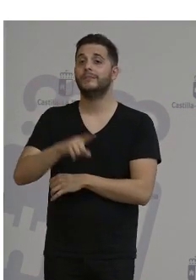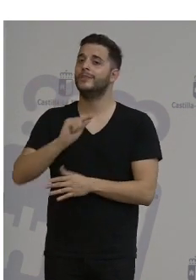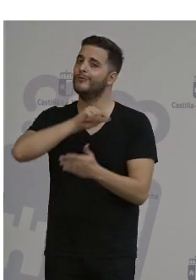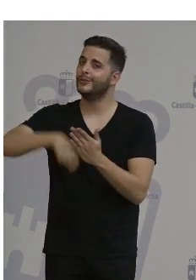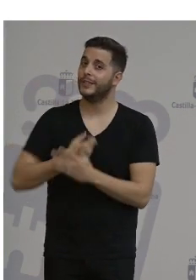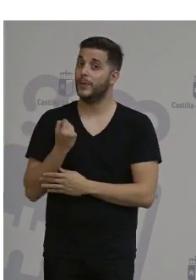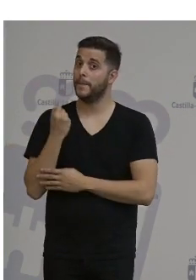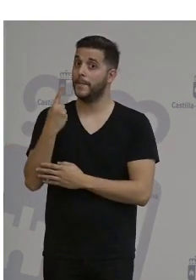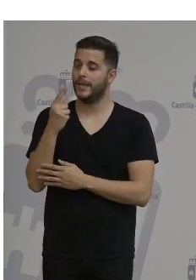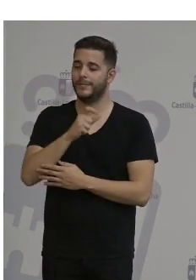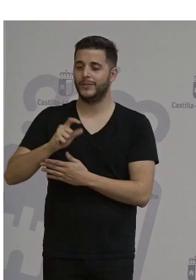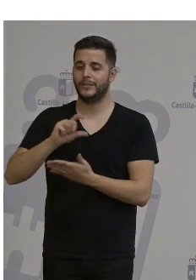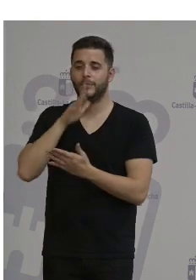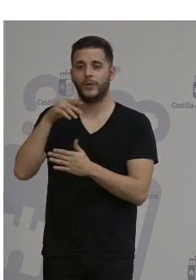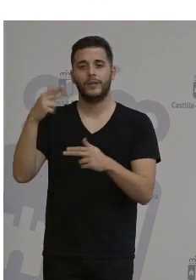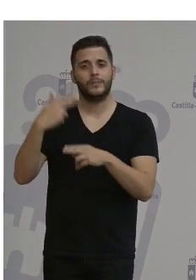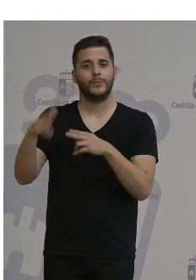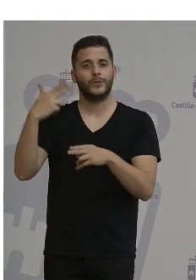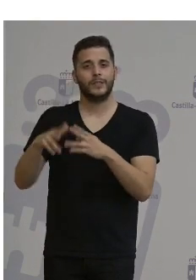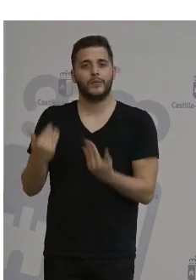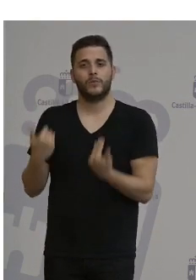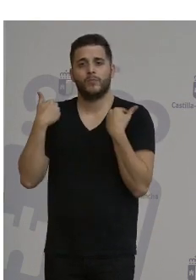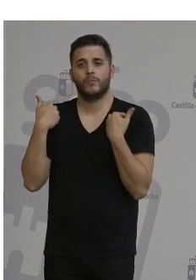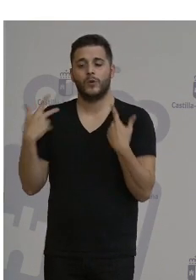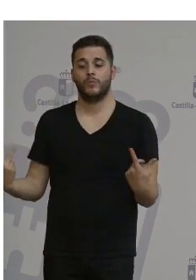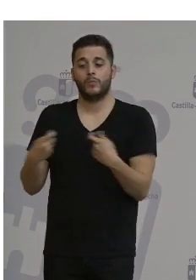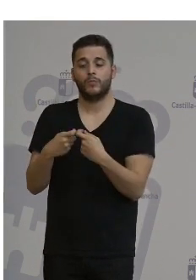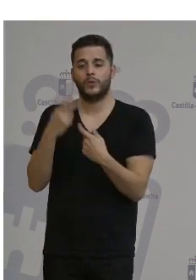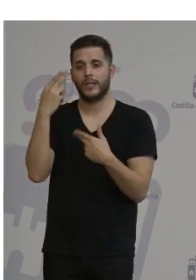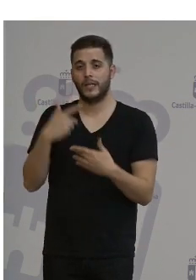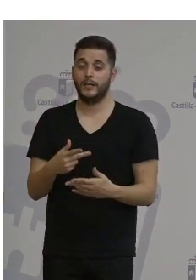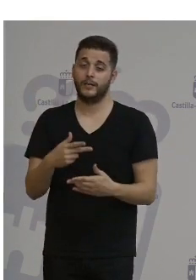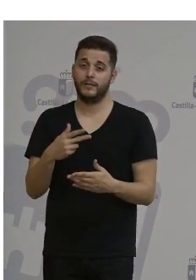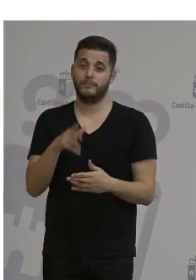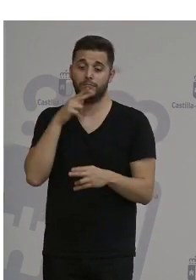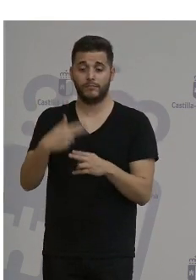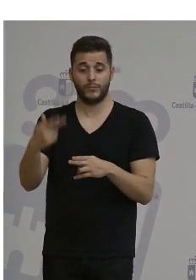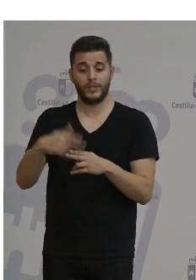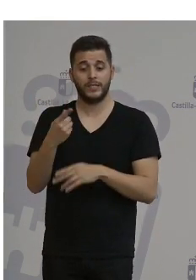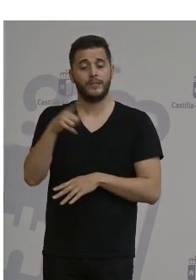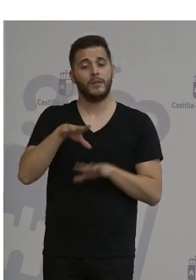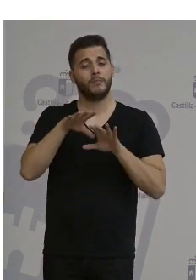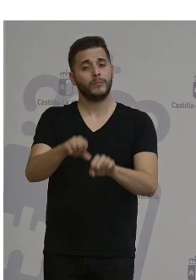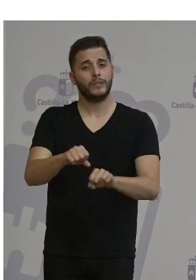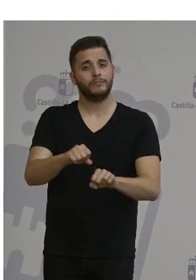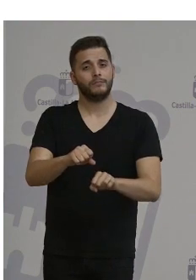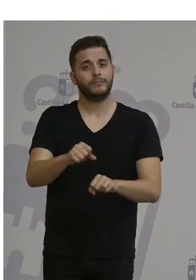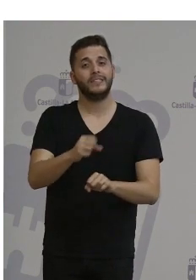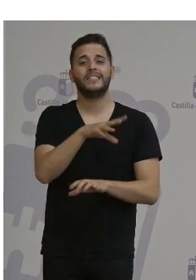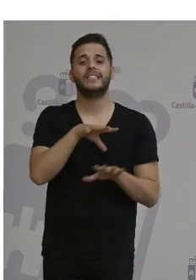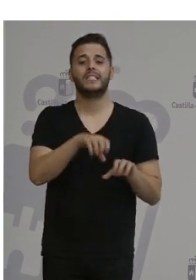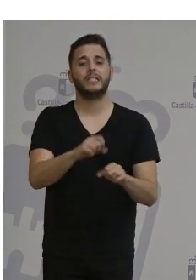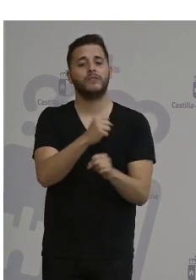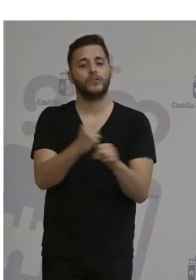de la política de contratación pública responsable. Y también con la incorporación de cláusulas sociales y reserva de contratos a favor de